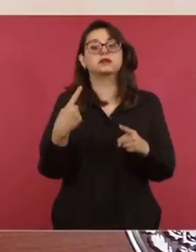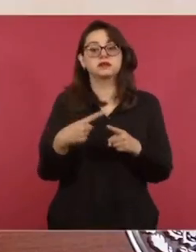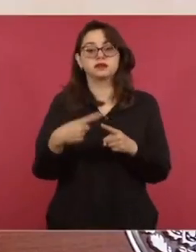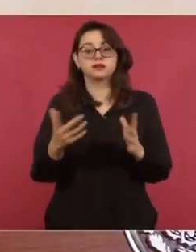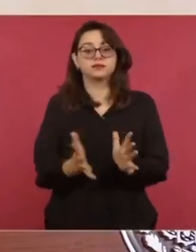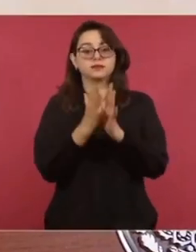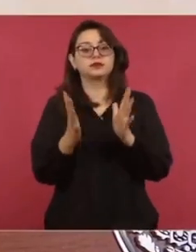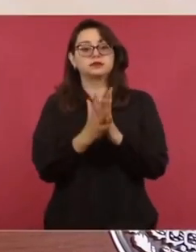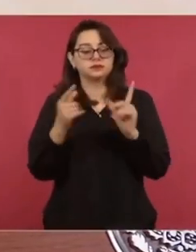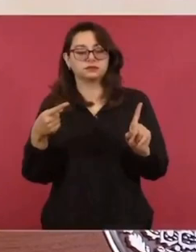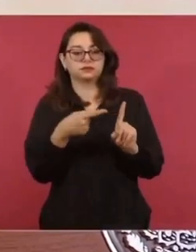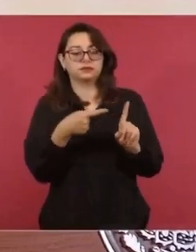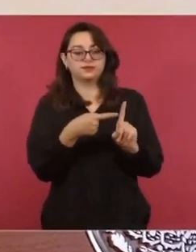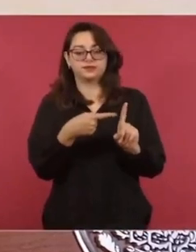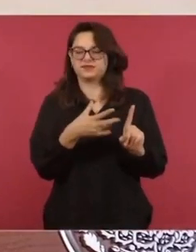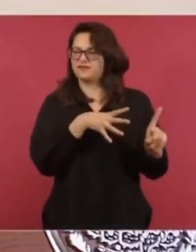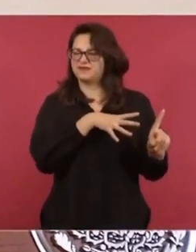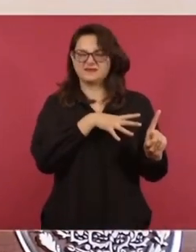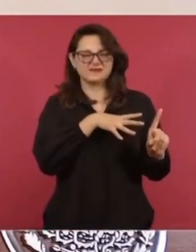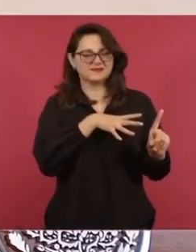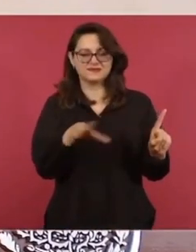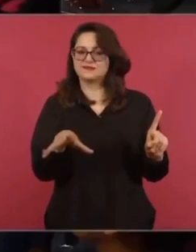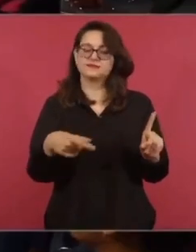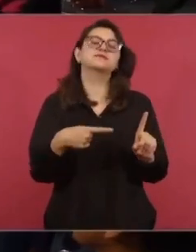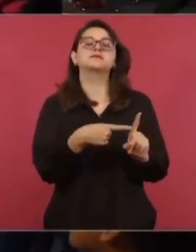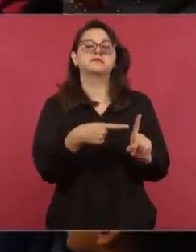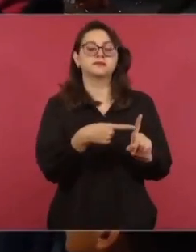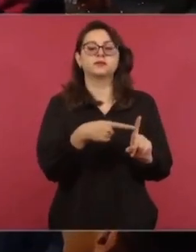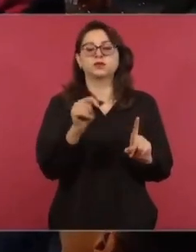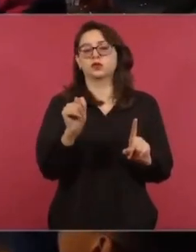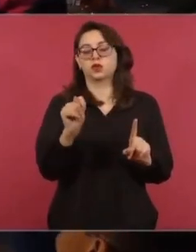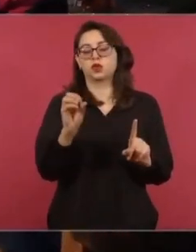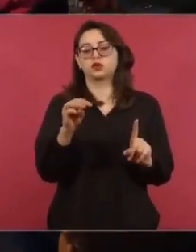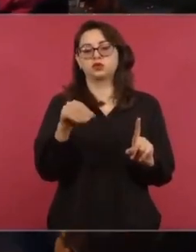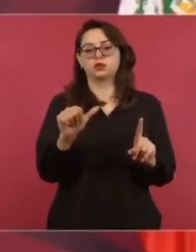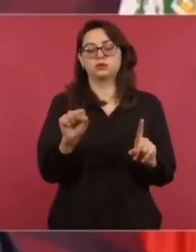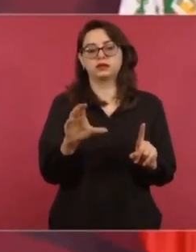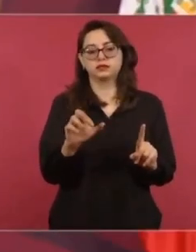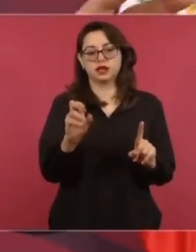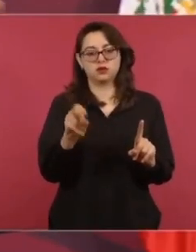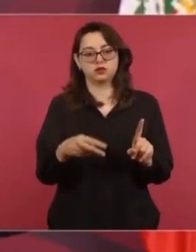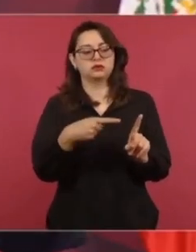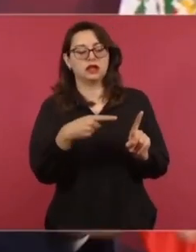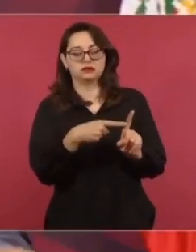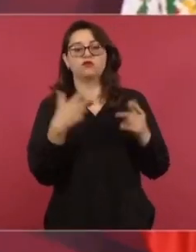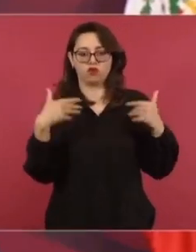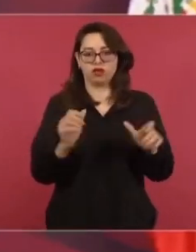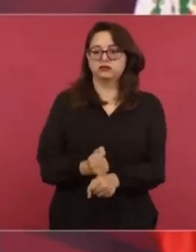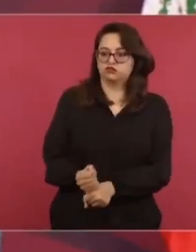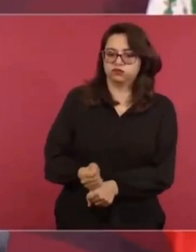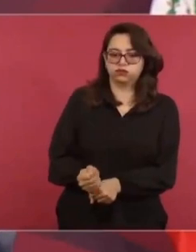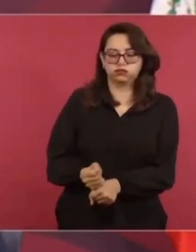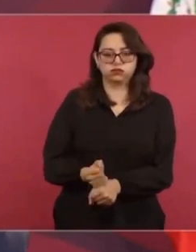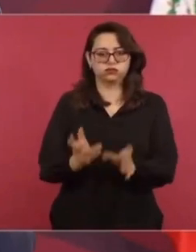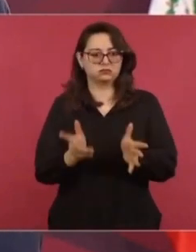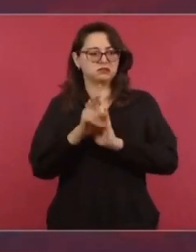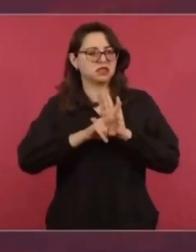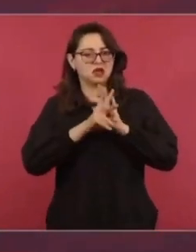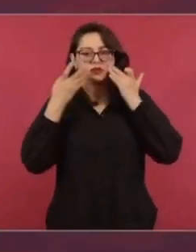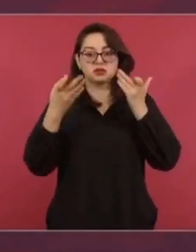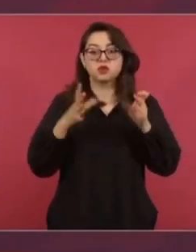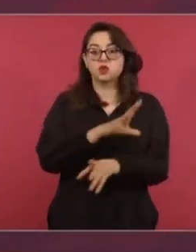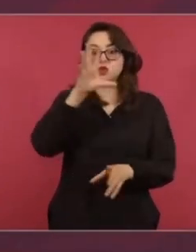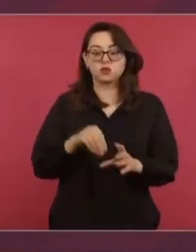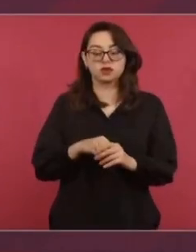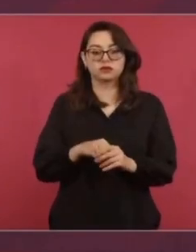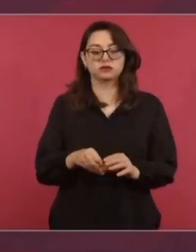acciones deleznables de torturar fue este señor Cerón. Hay todas las evidencias.